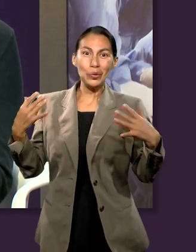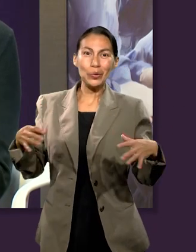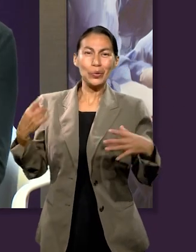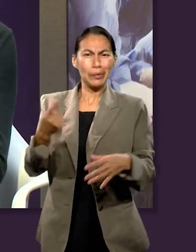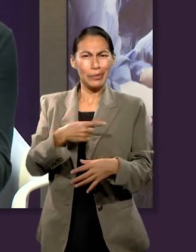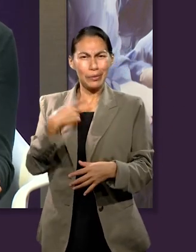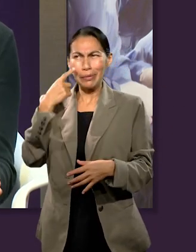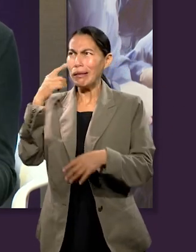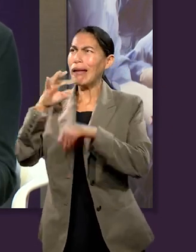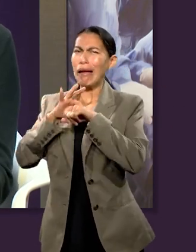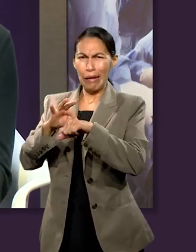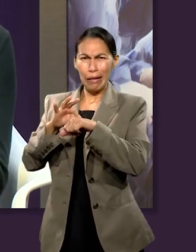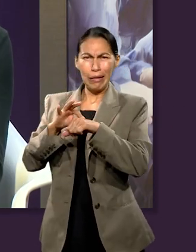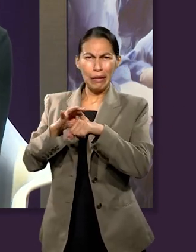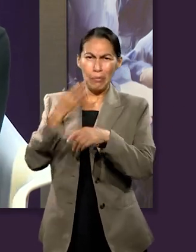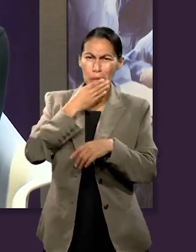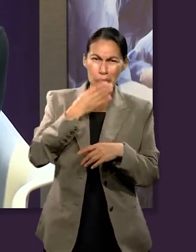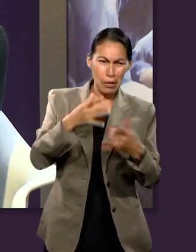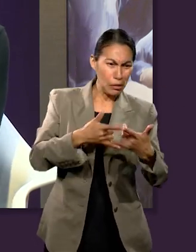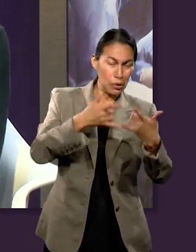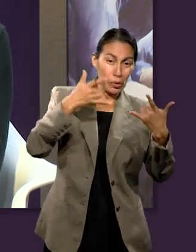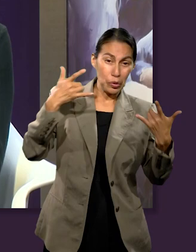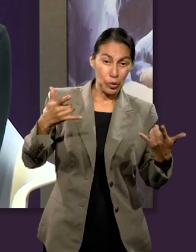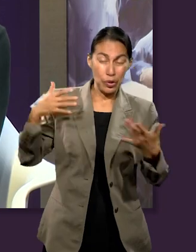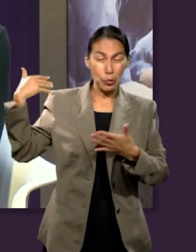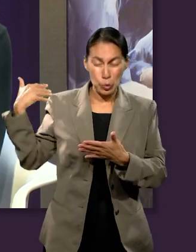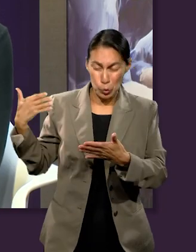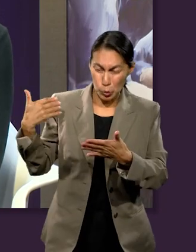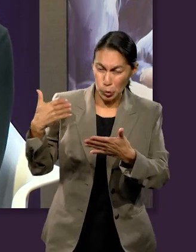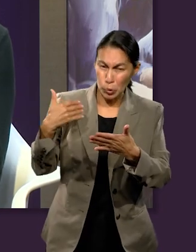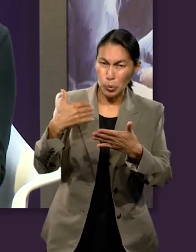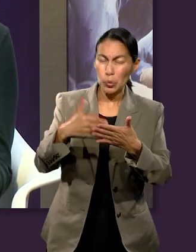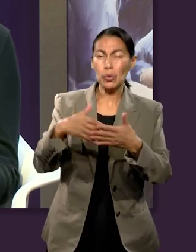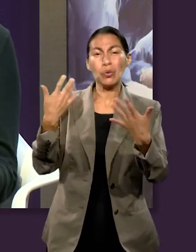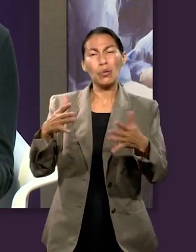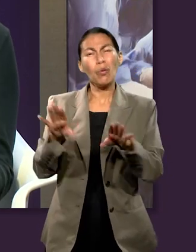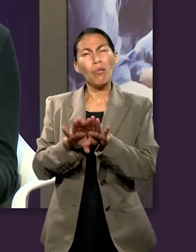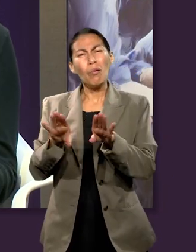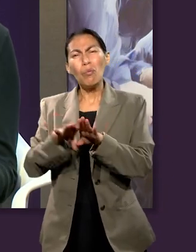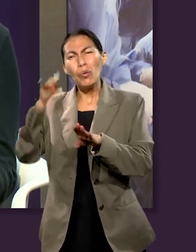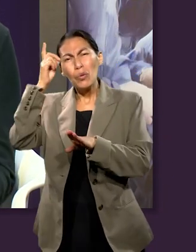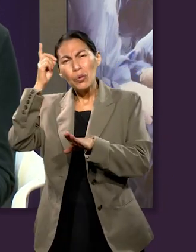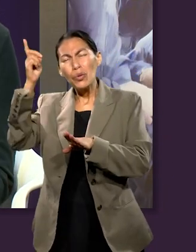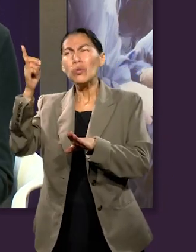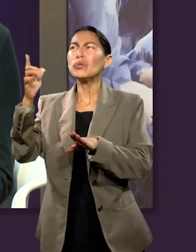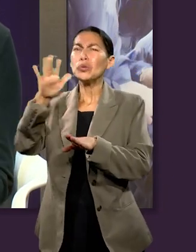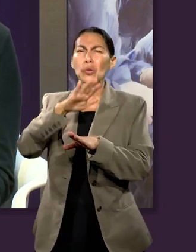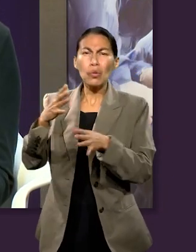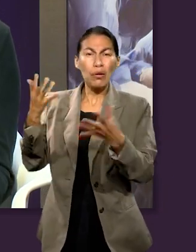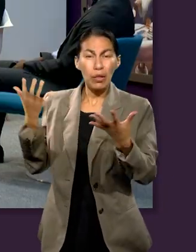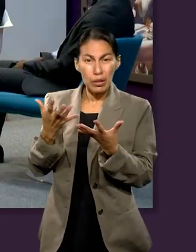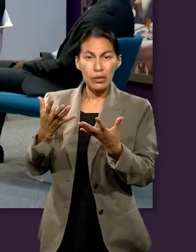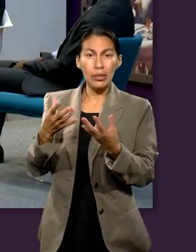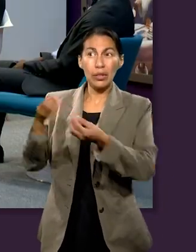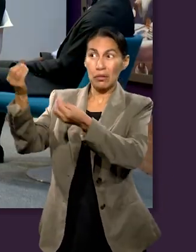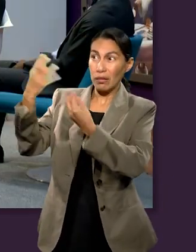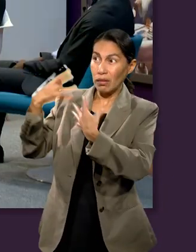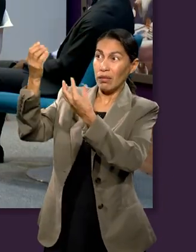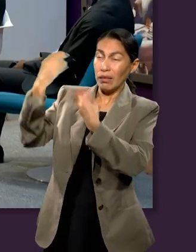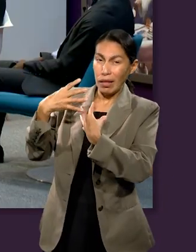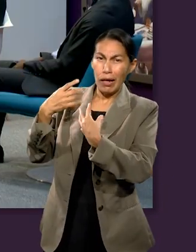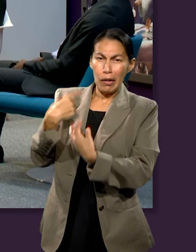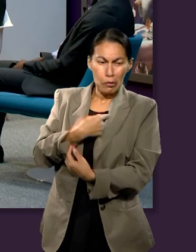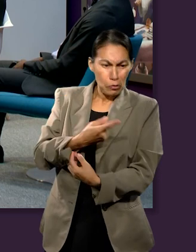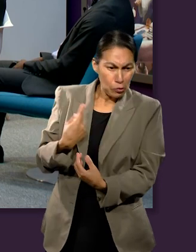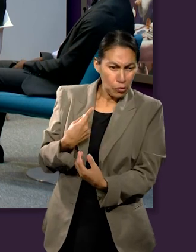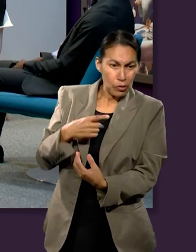la Pauta de todo lo que podemos ver a través de la Biblia y de la historia de la humanidad de cómo Dios ha dado las cosas para que sucedan y que todo